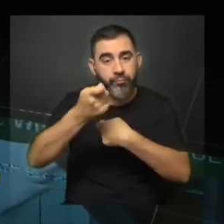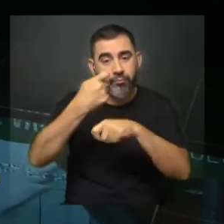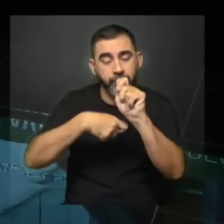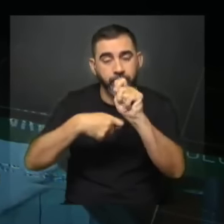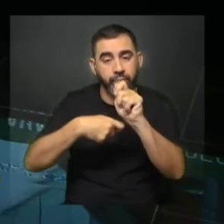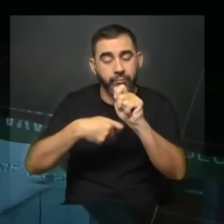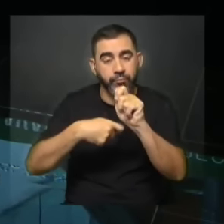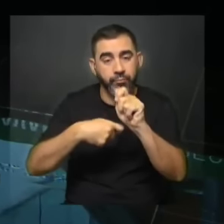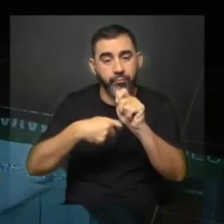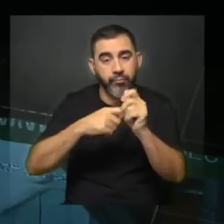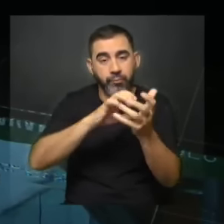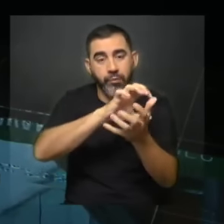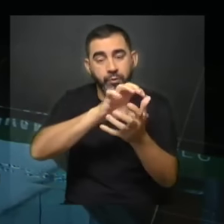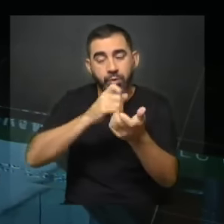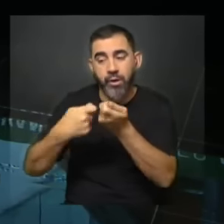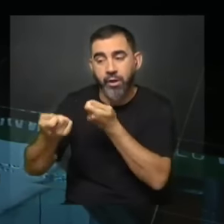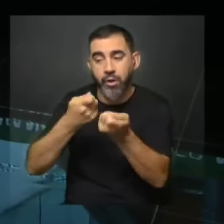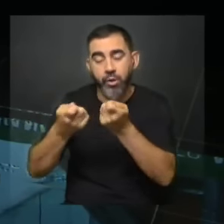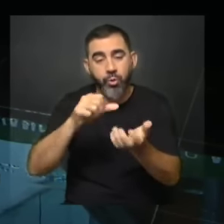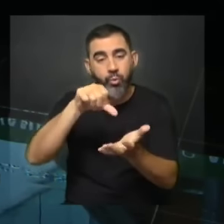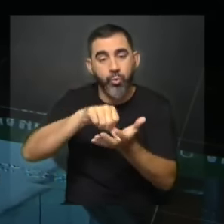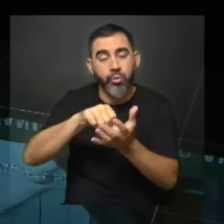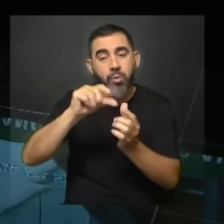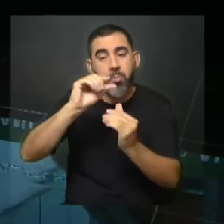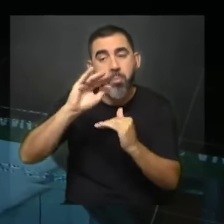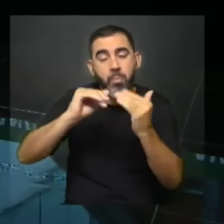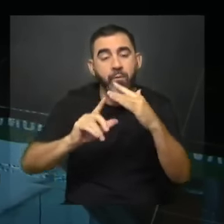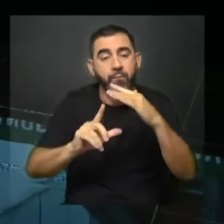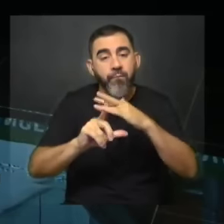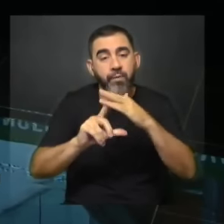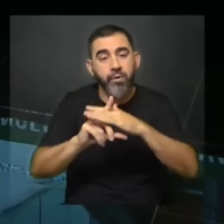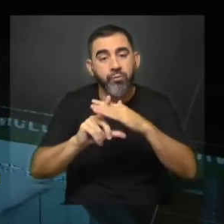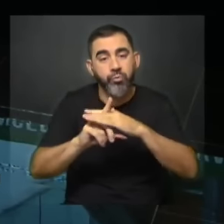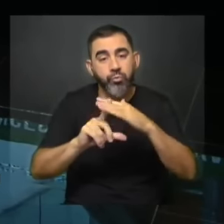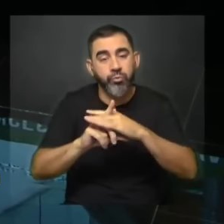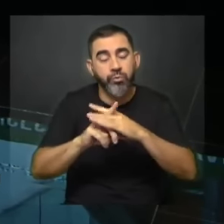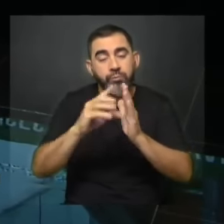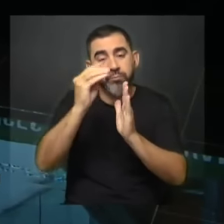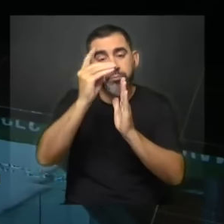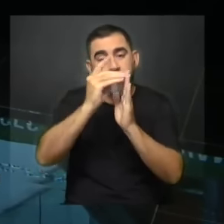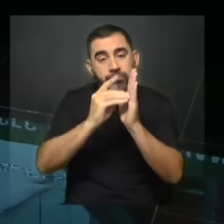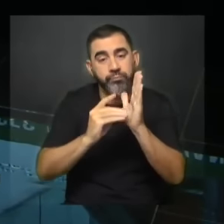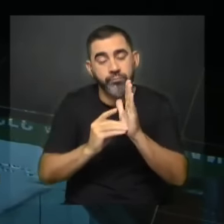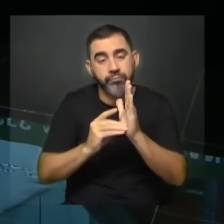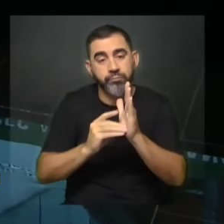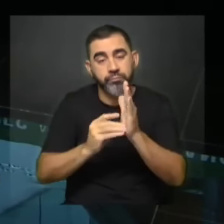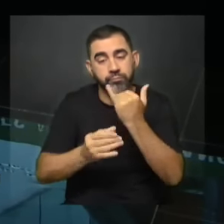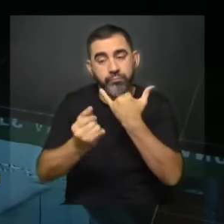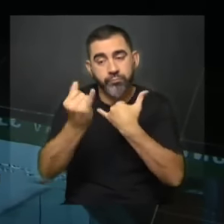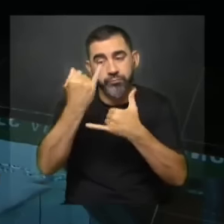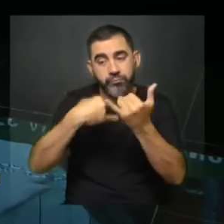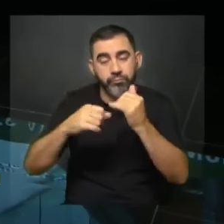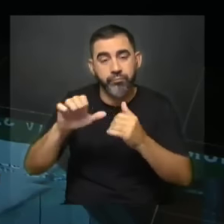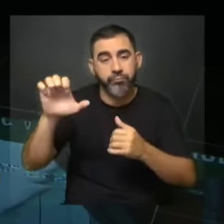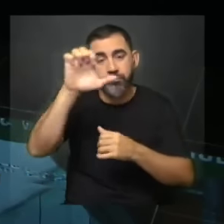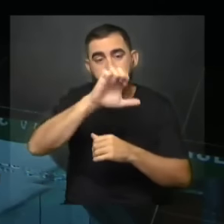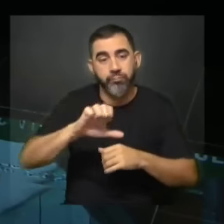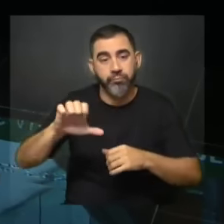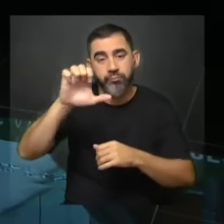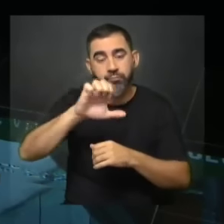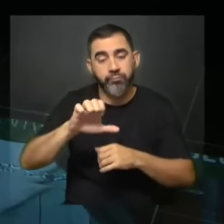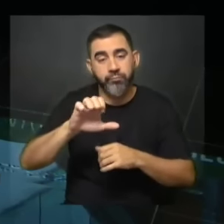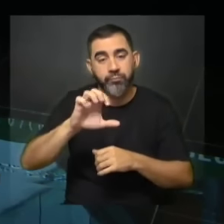comercios de todo el país y a la vez un pequeño aumento en la facturación estos datos surgen del relevamiento de laesa de la empresa